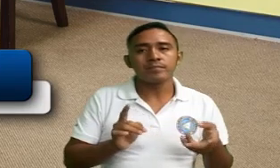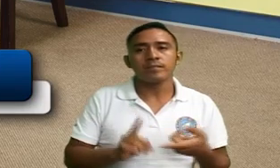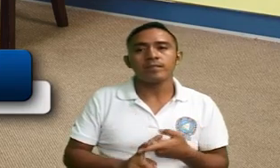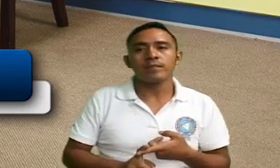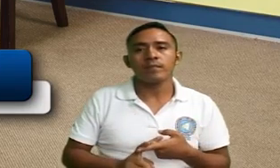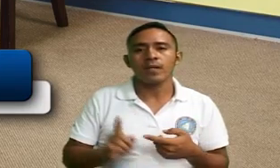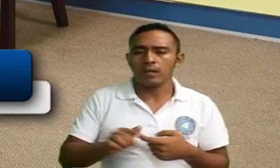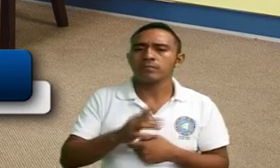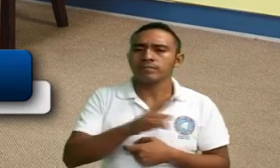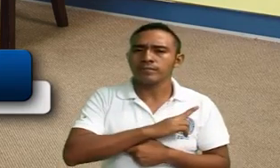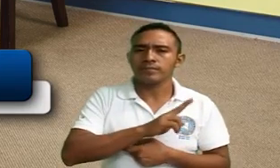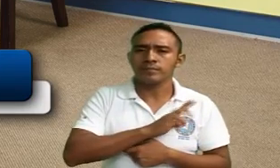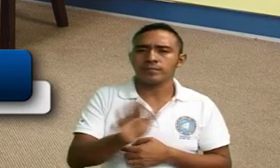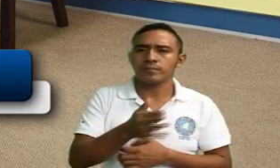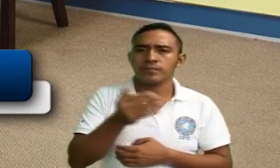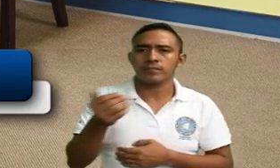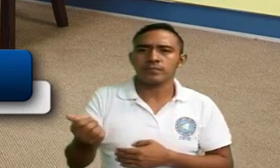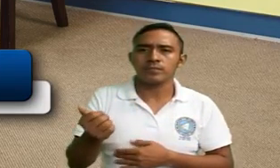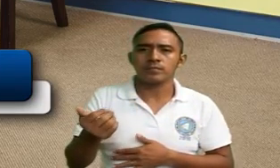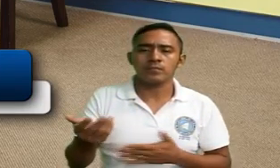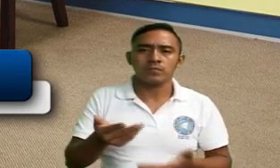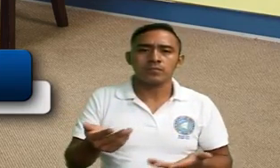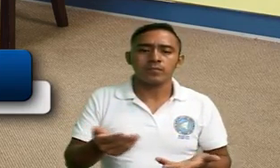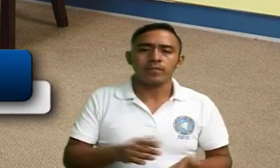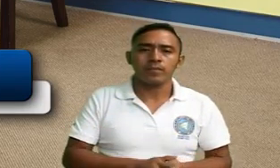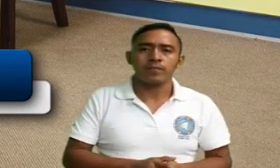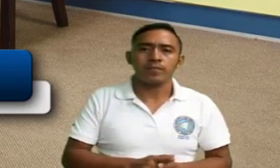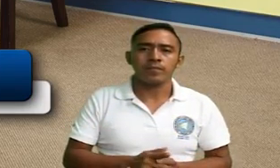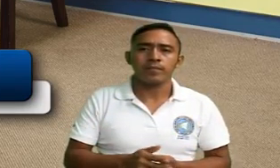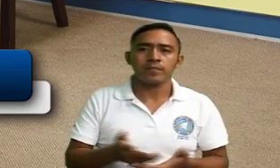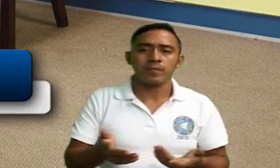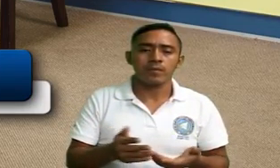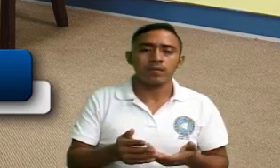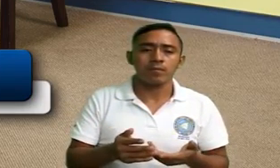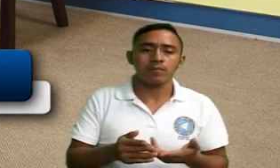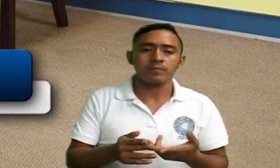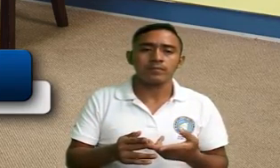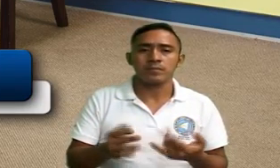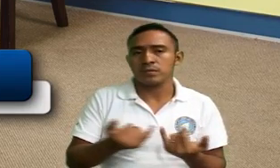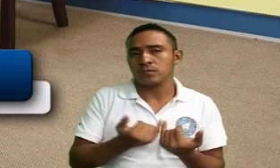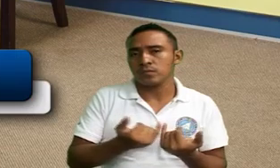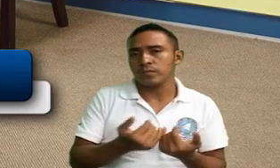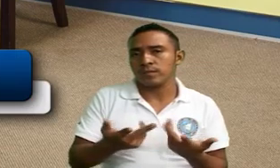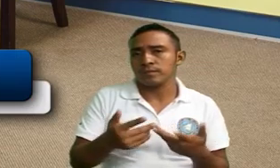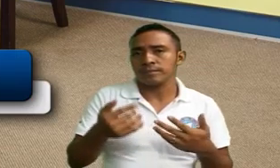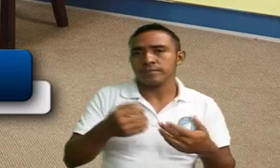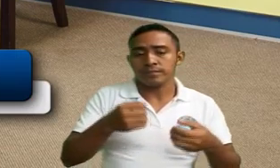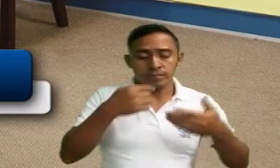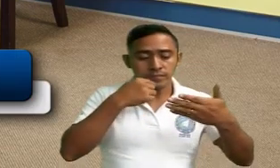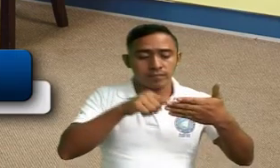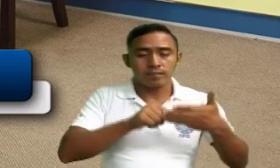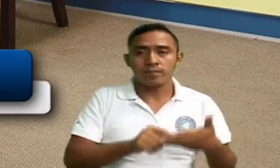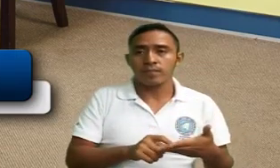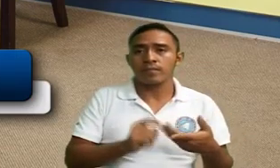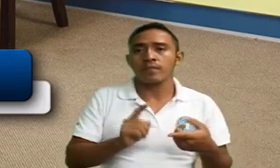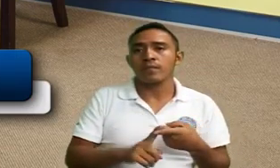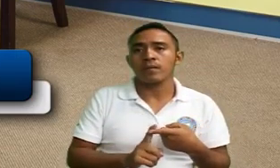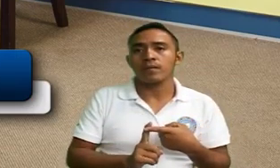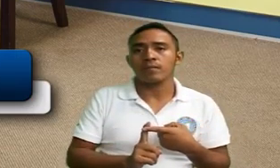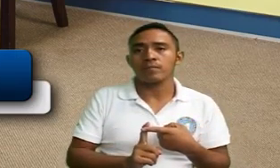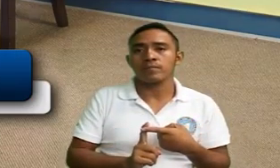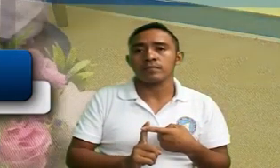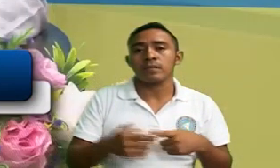hay otros tratamientos que no son convencionales, que son no farmacológicos y que están descritos en la literatura, como por ejemplo